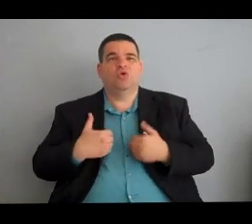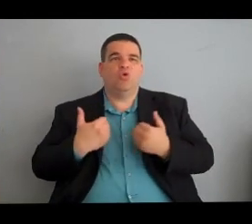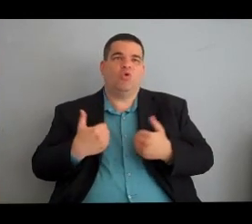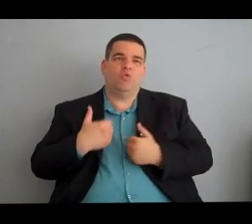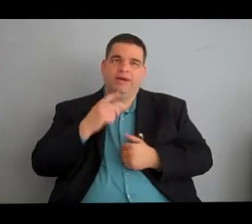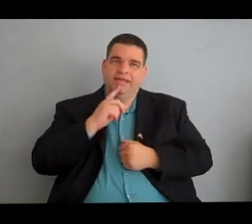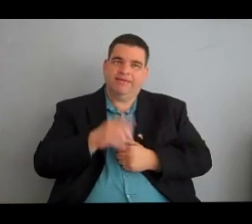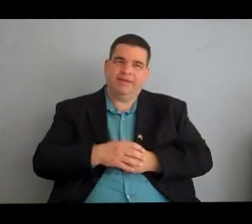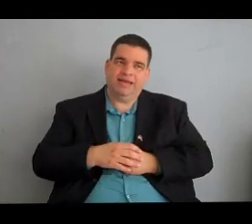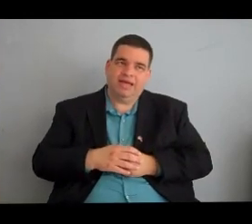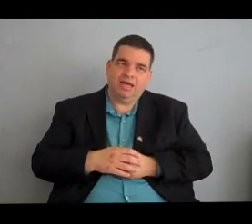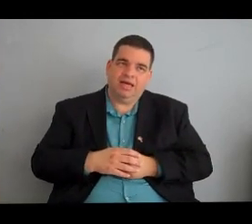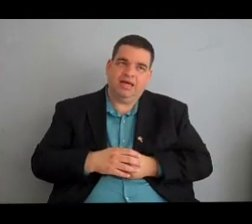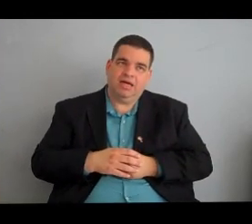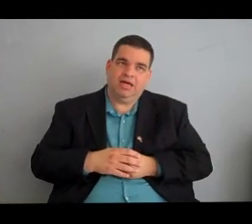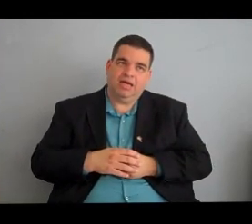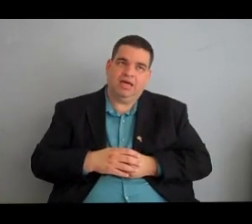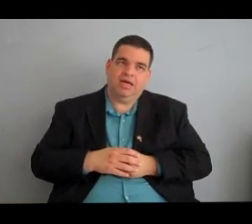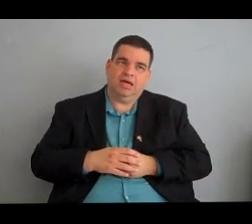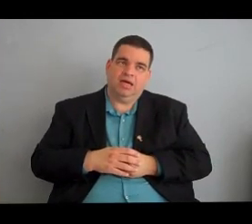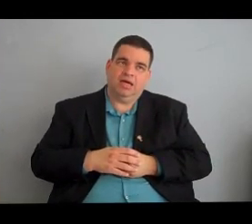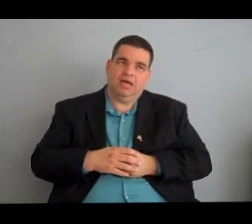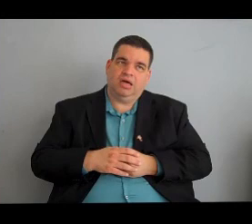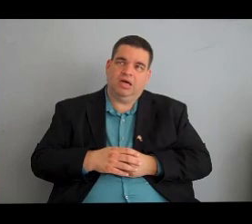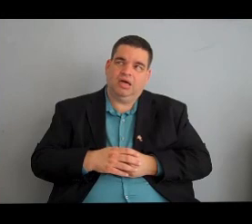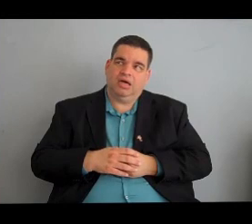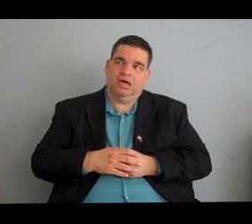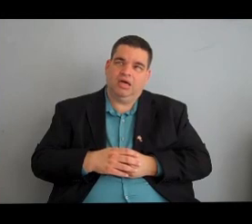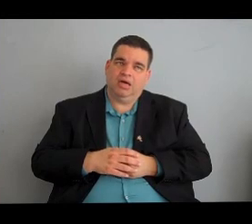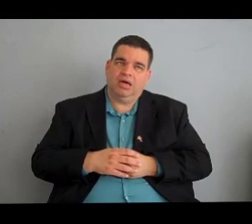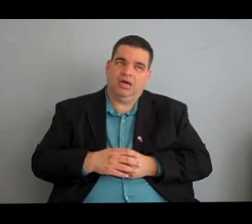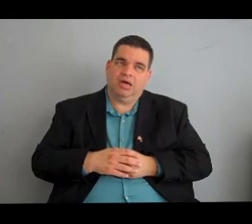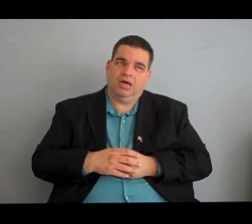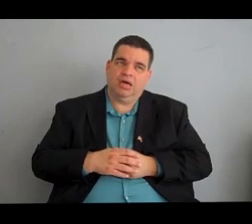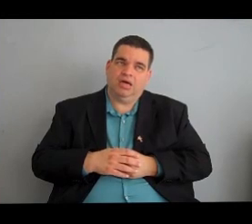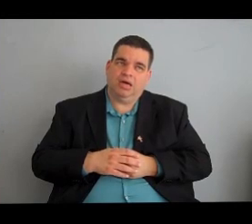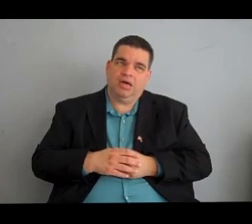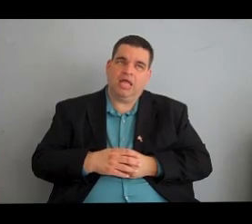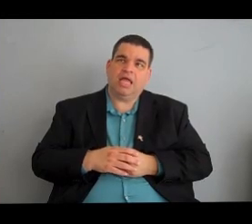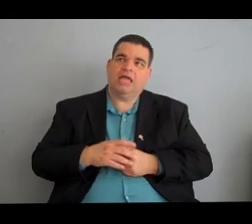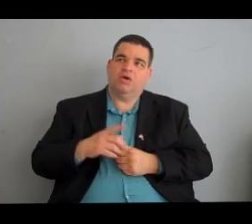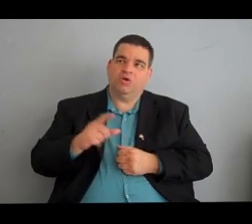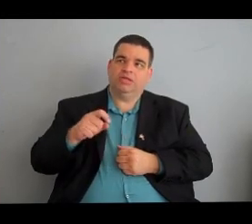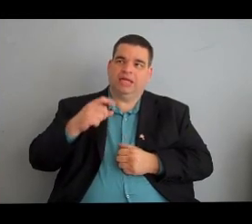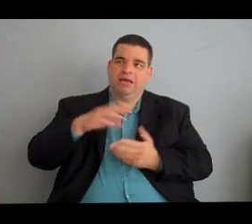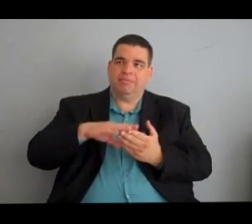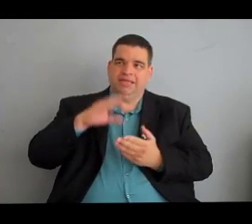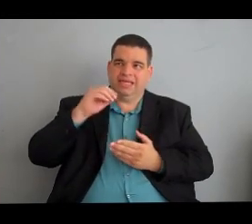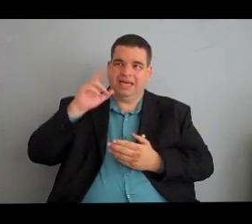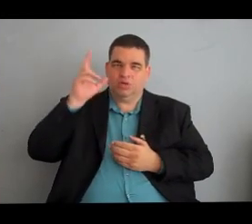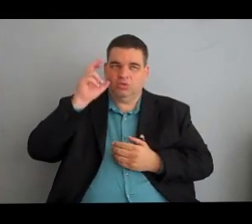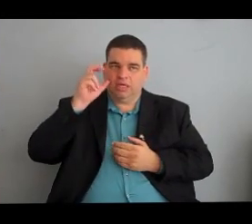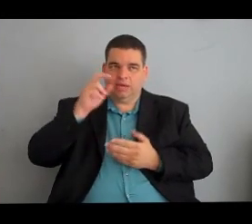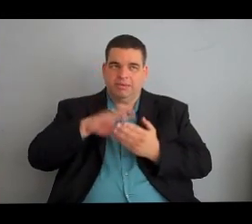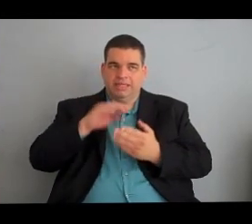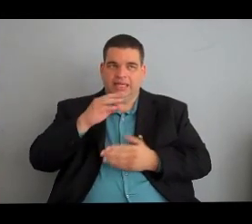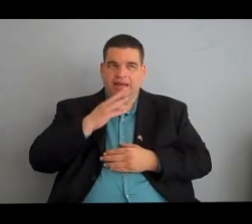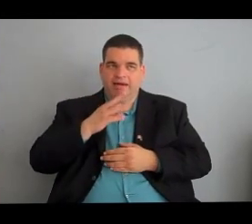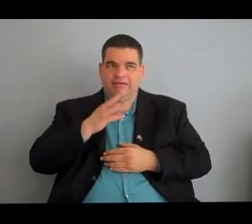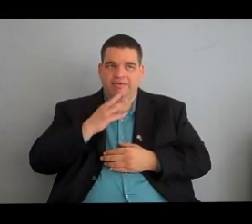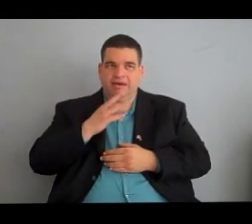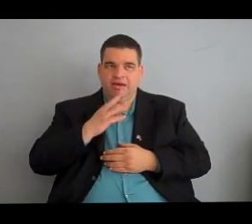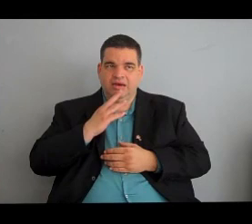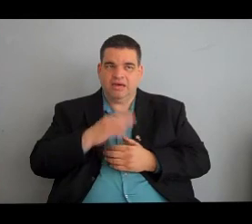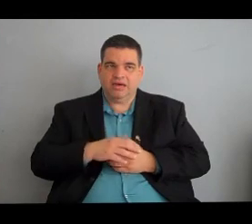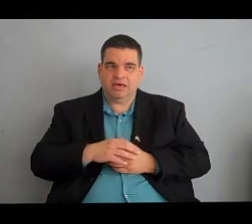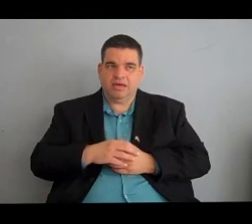digo a ellos, uno tiene que aprender a escuchar y uno tiene que aprender a hablar. Porque la música se trata de dos cosas simplemente, que es sonido y